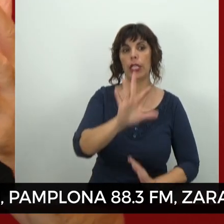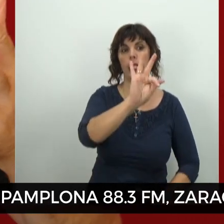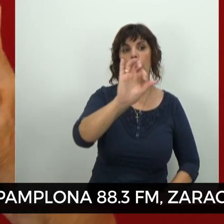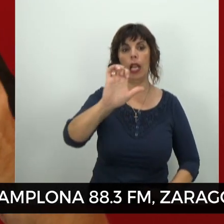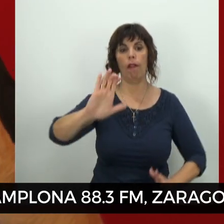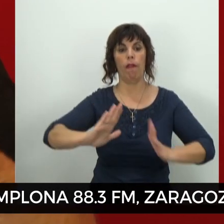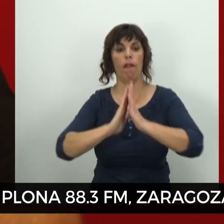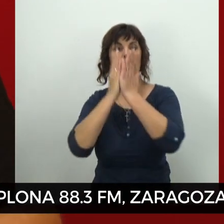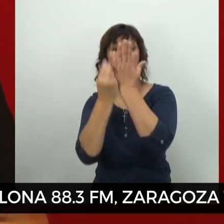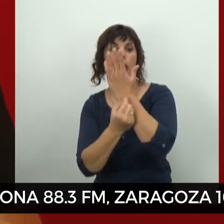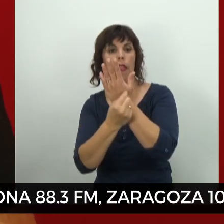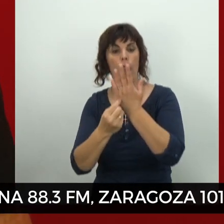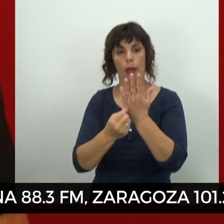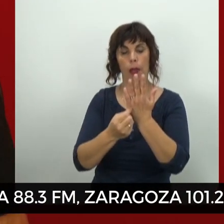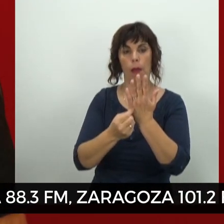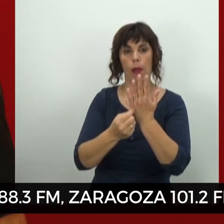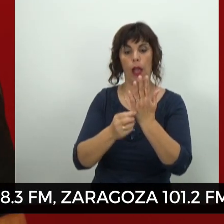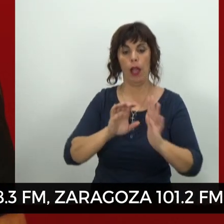se convierte en carne.